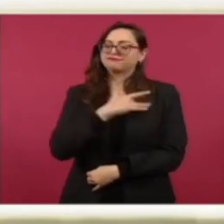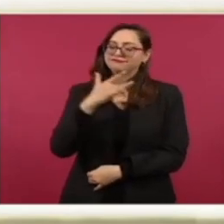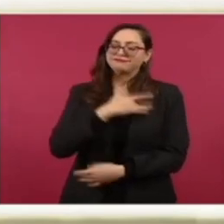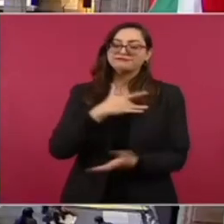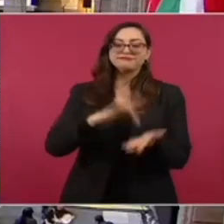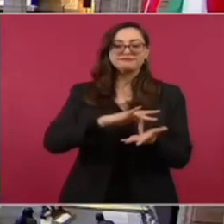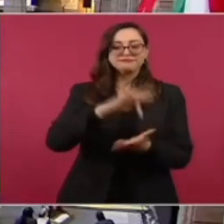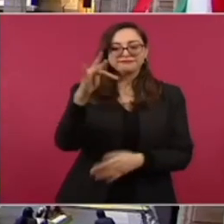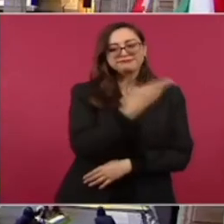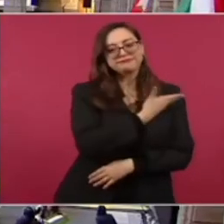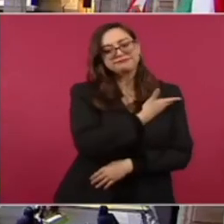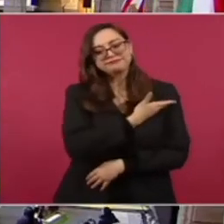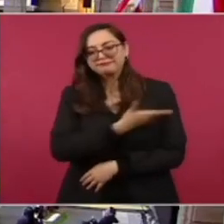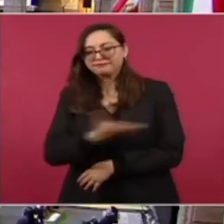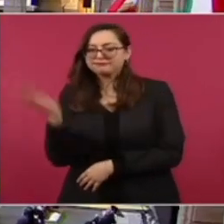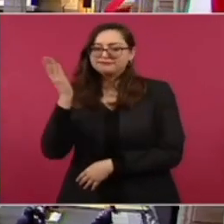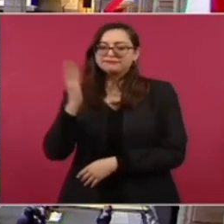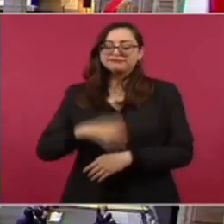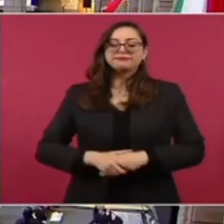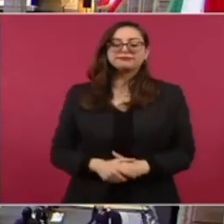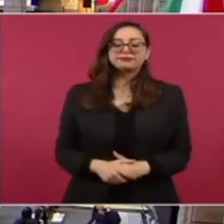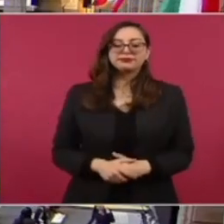gracias.